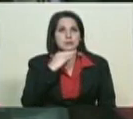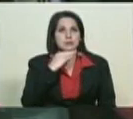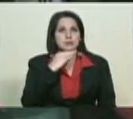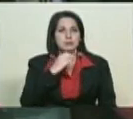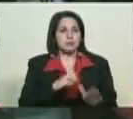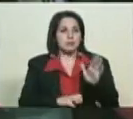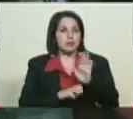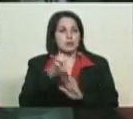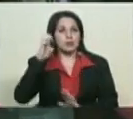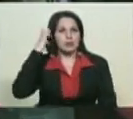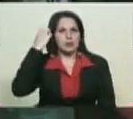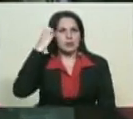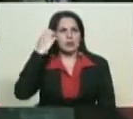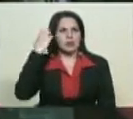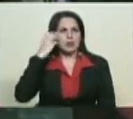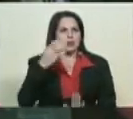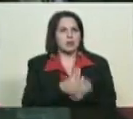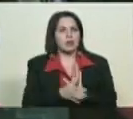de transparencia,